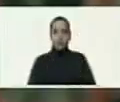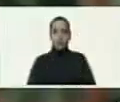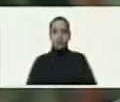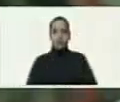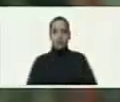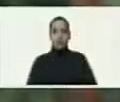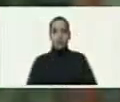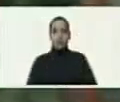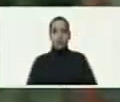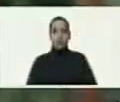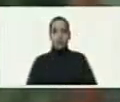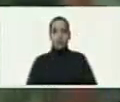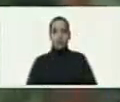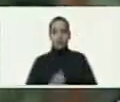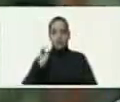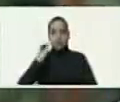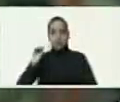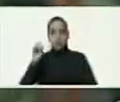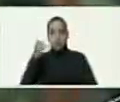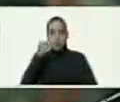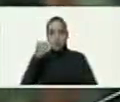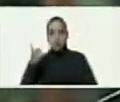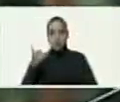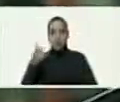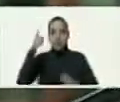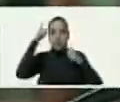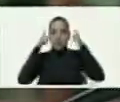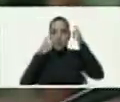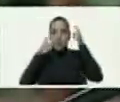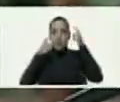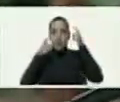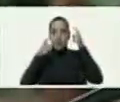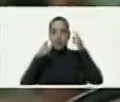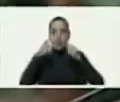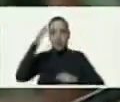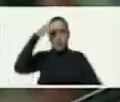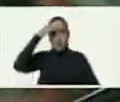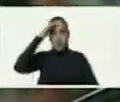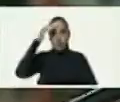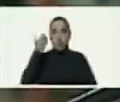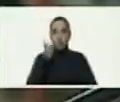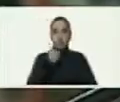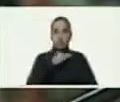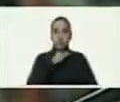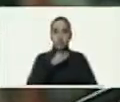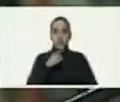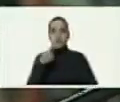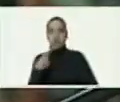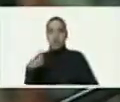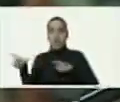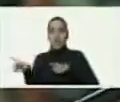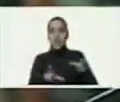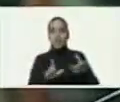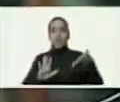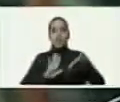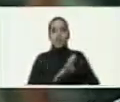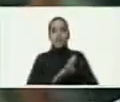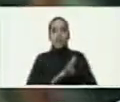Lo llamó José Vicente, estaba Chávez en La Habana, convaleciente. Y le dijo, tengo listo el libro de todas las entrevistas que te he